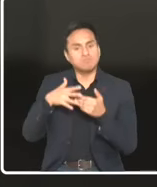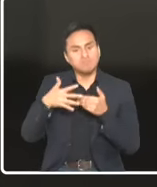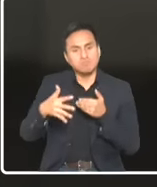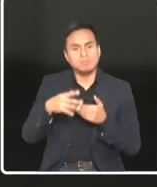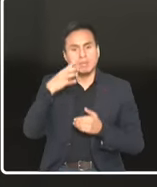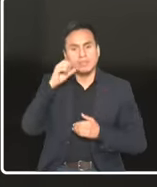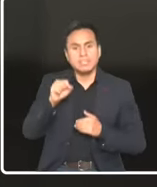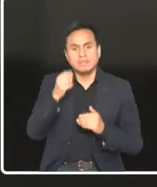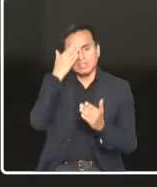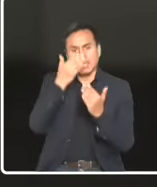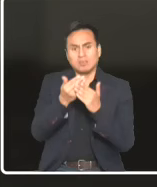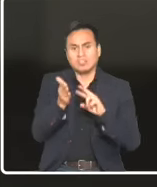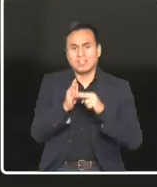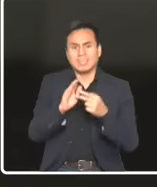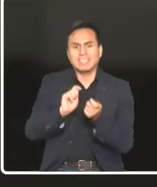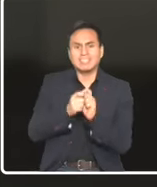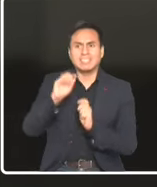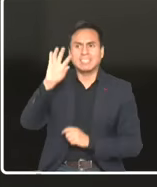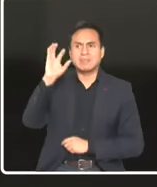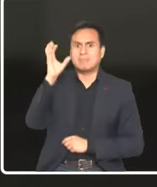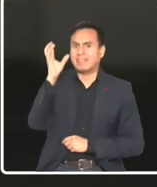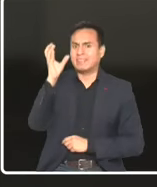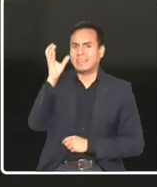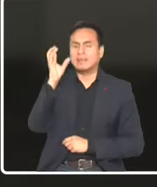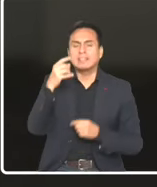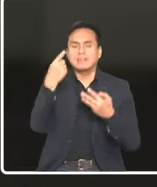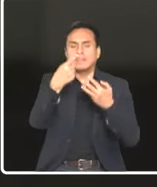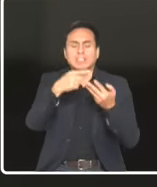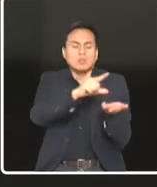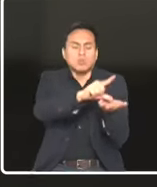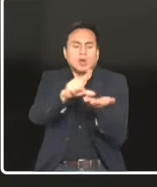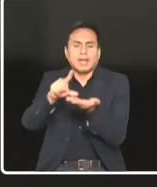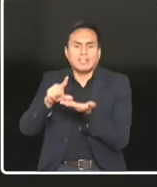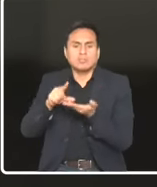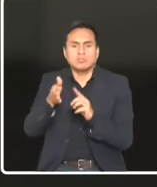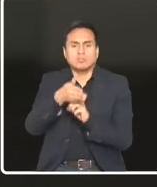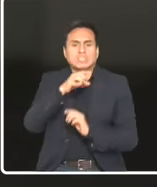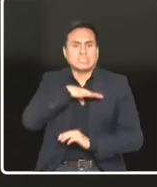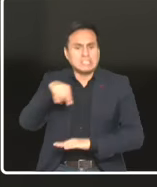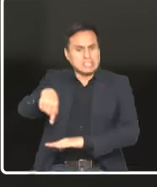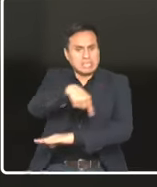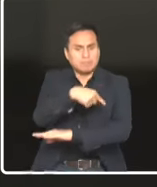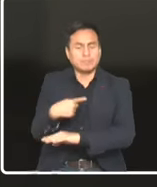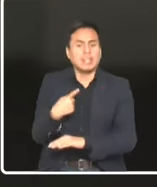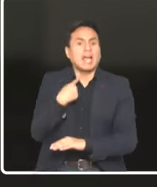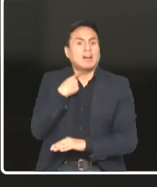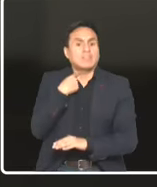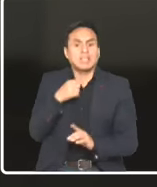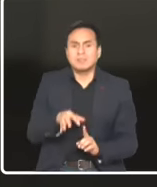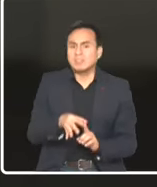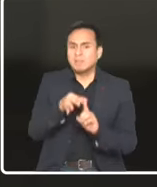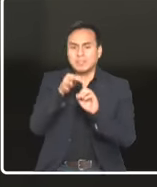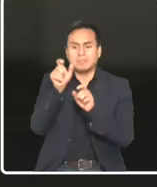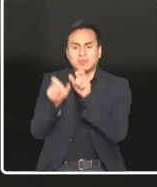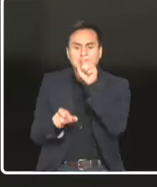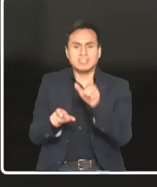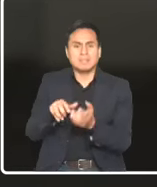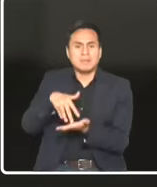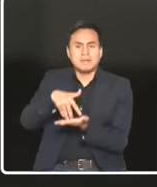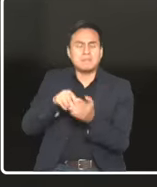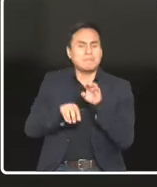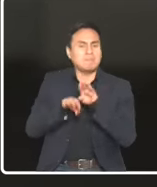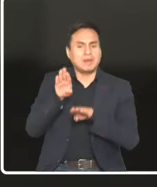y en enfrentar las consecuencias de la crisis climática en los distintos lugares del territorio nacional que afectan principalmente a las personas más